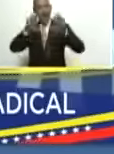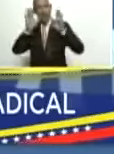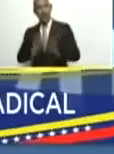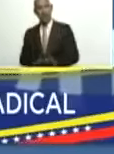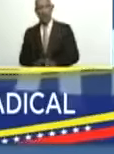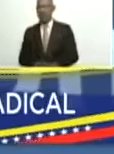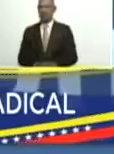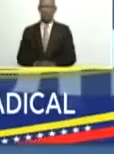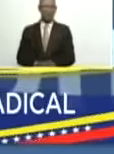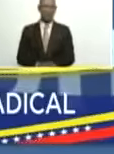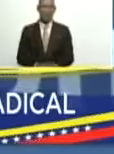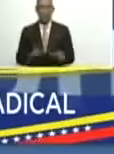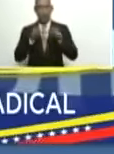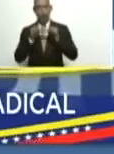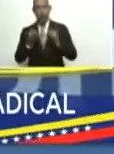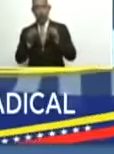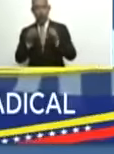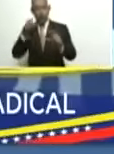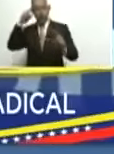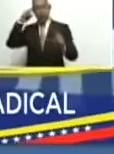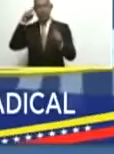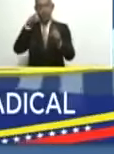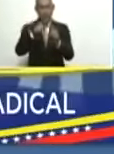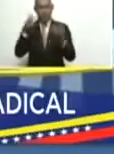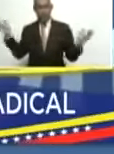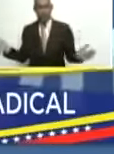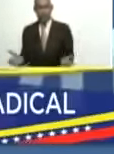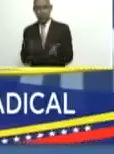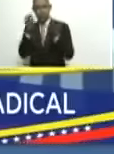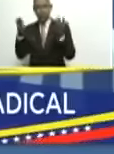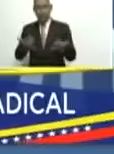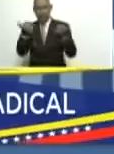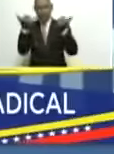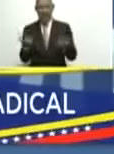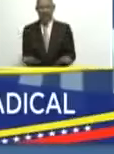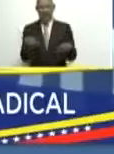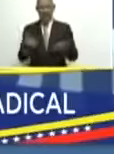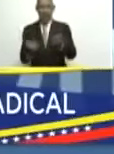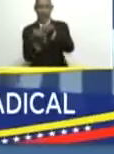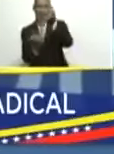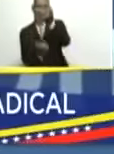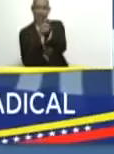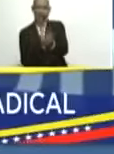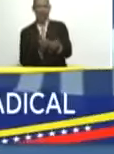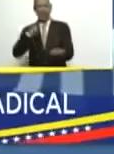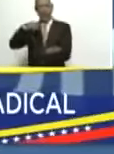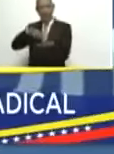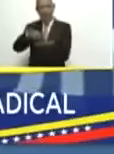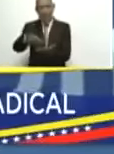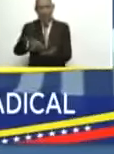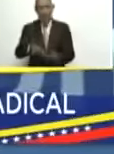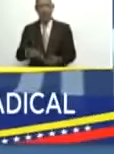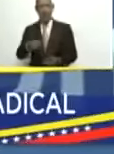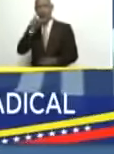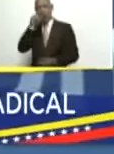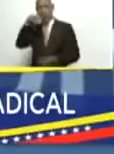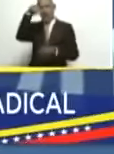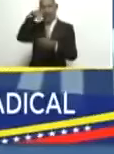pues continuará y continuará desde los de aquí, desde los de a pie, de los que estamos aquí. Esos